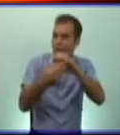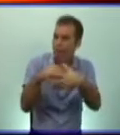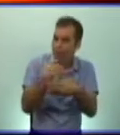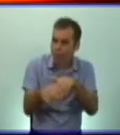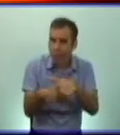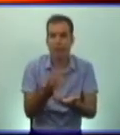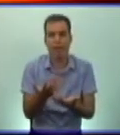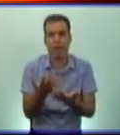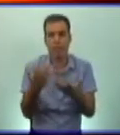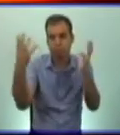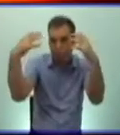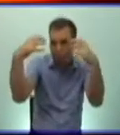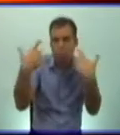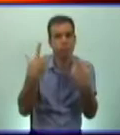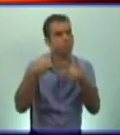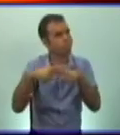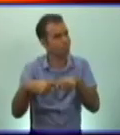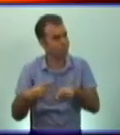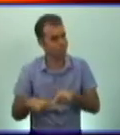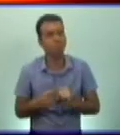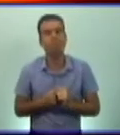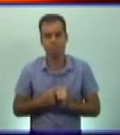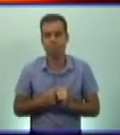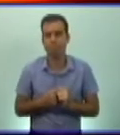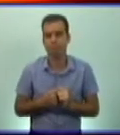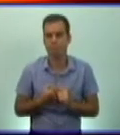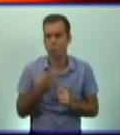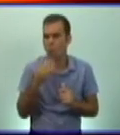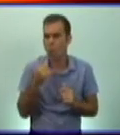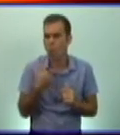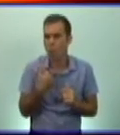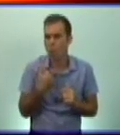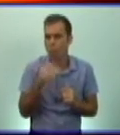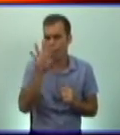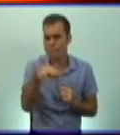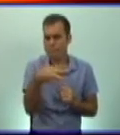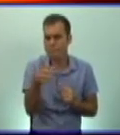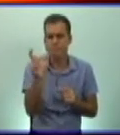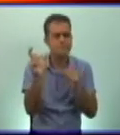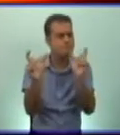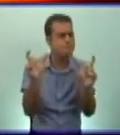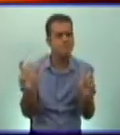manos. Observemos entonces el esquema con palabras de esta reacción de obtención.